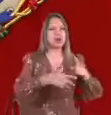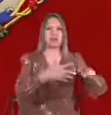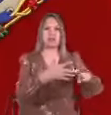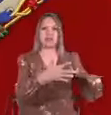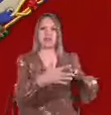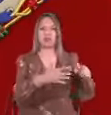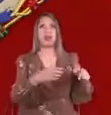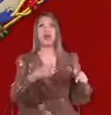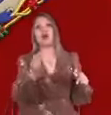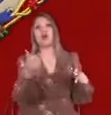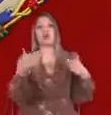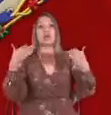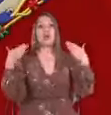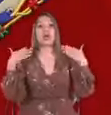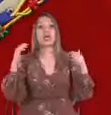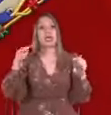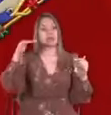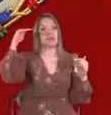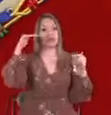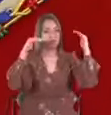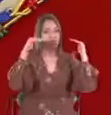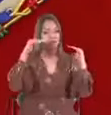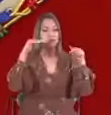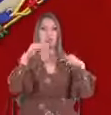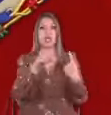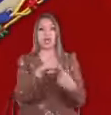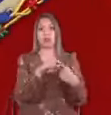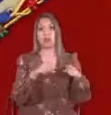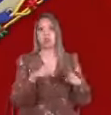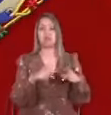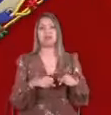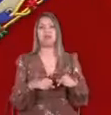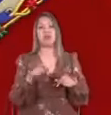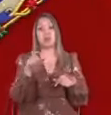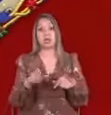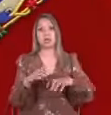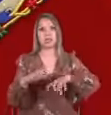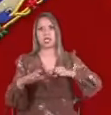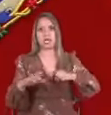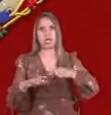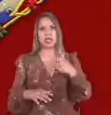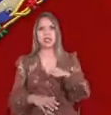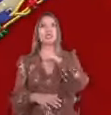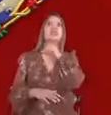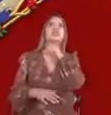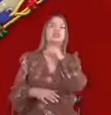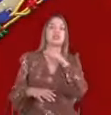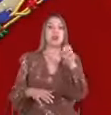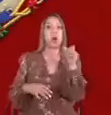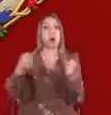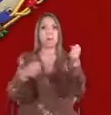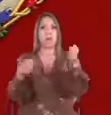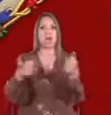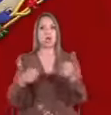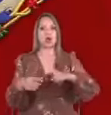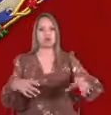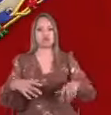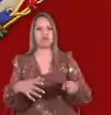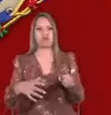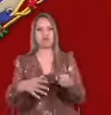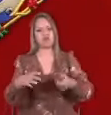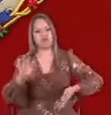Guayaquil, Durán y San Borondón. Si bien el robo a personas y el robo a vehículos son los más numerosos, también nos debe preocupar, y